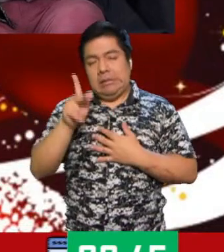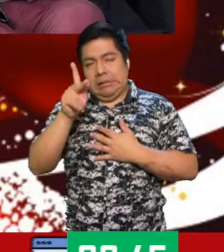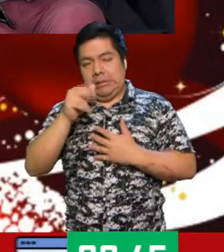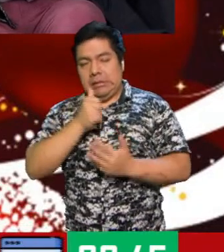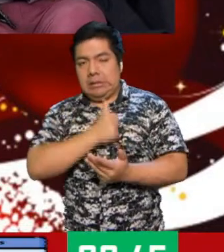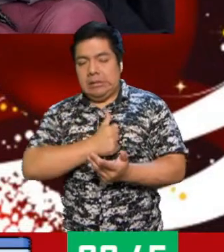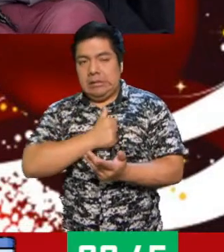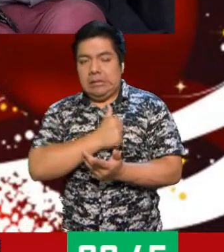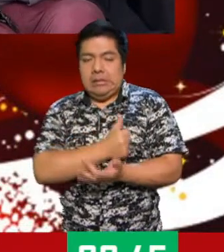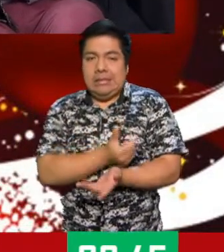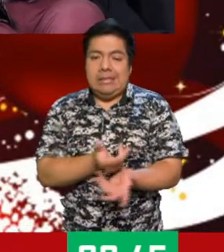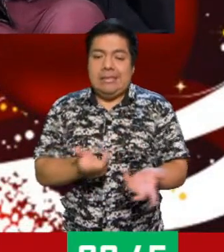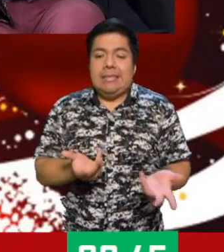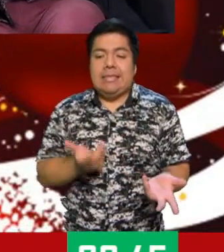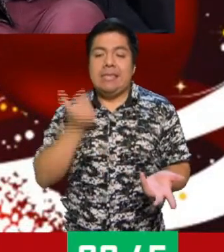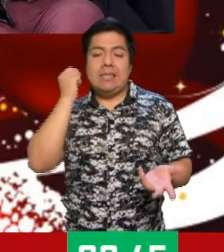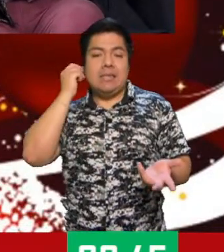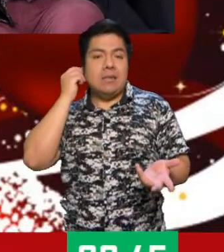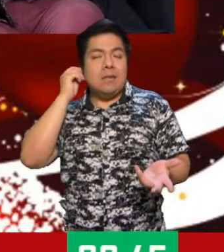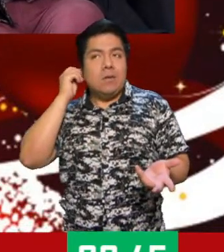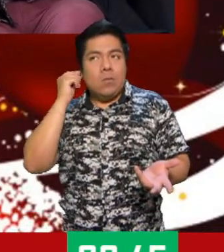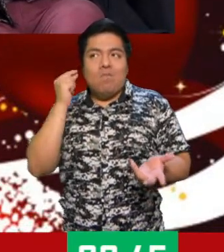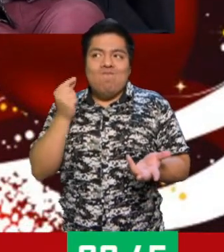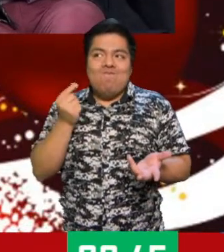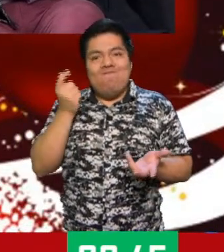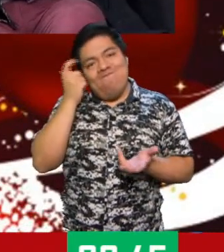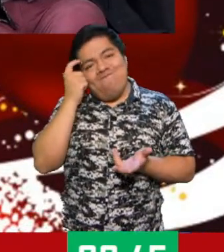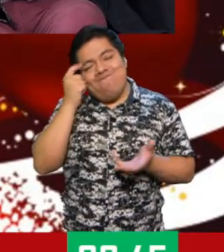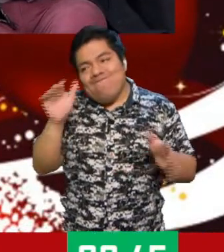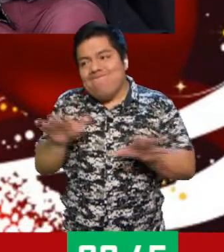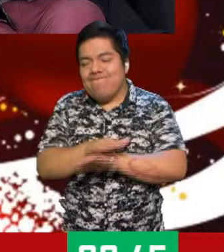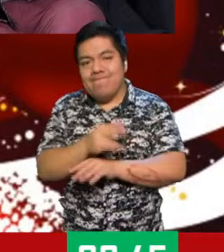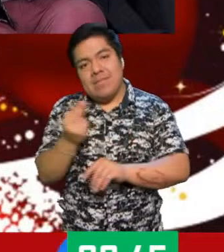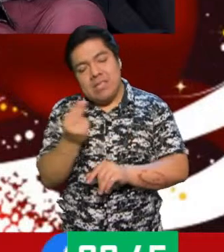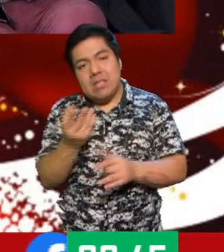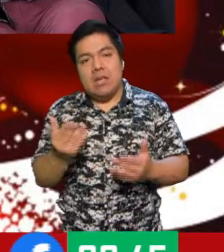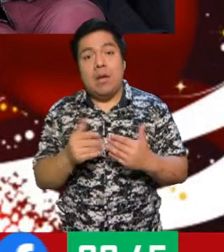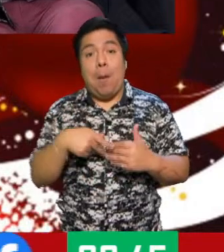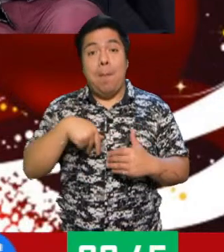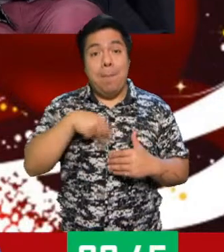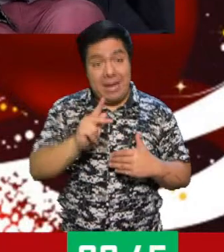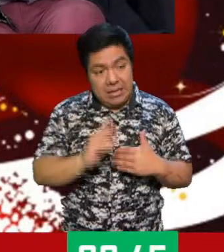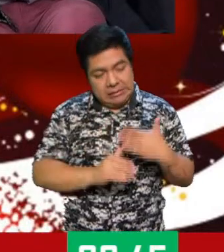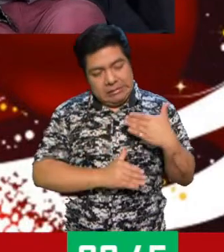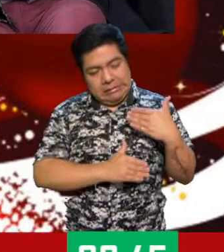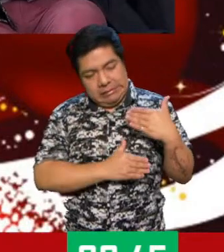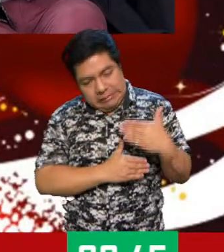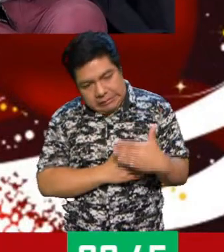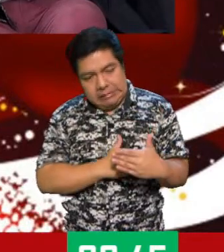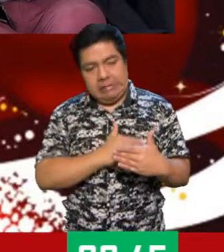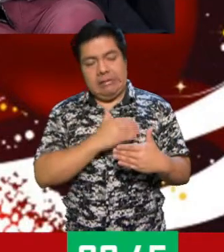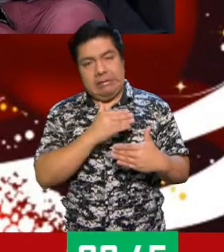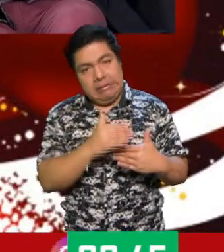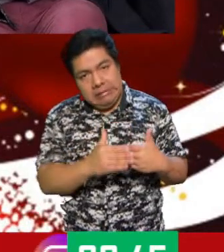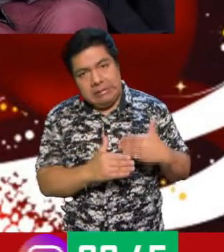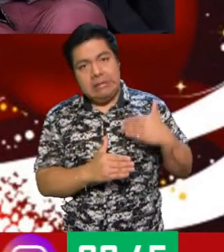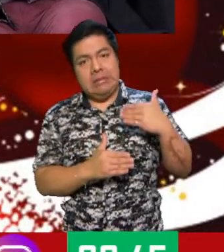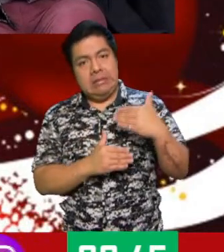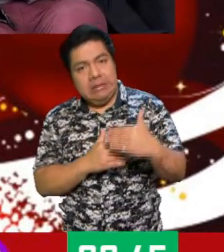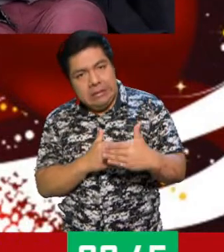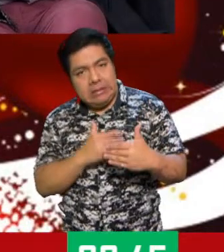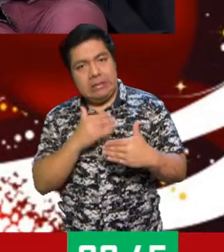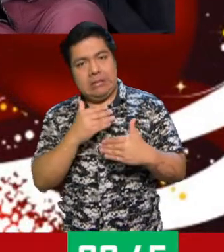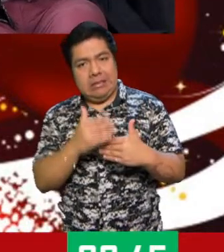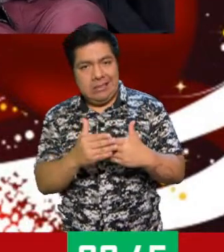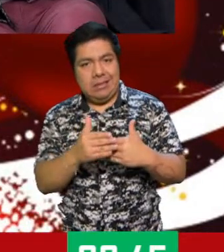esto tiene que cambiar, pero es un proceso digamos, en el que tenemos